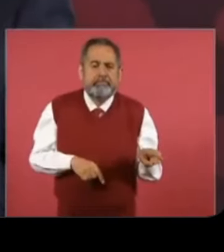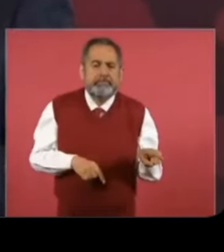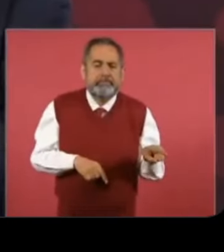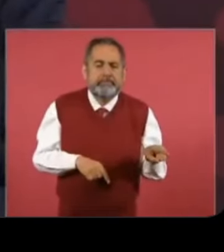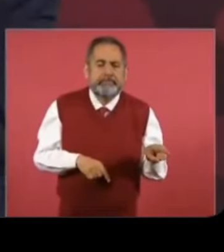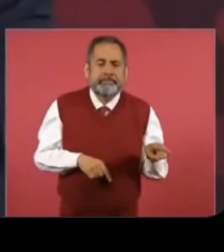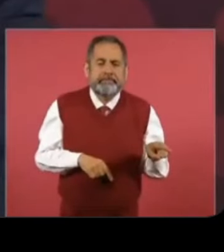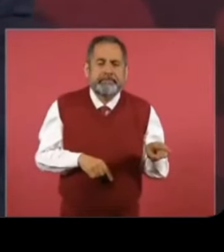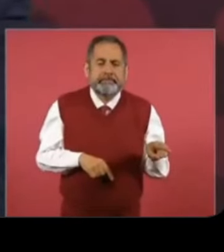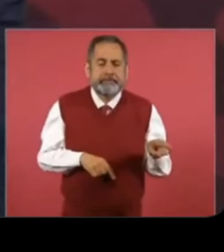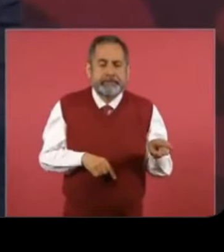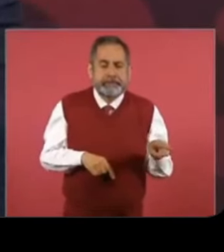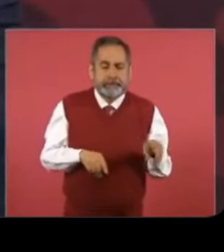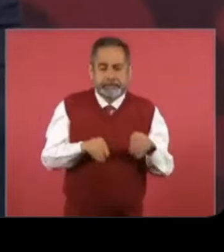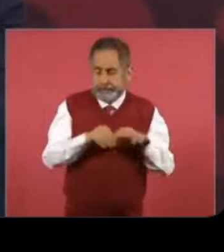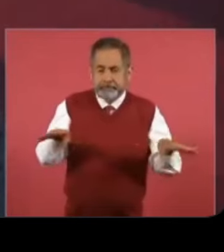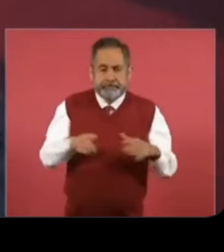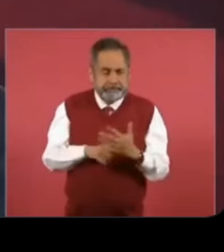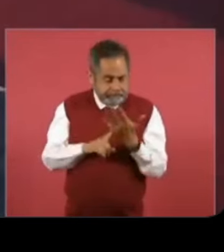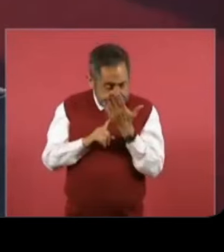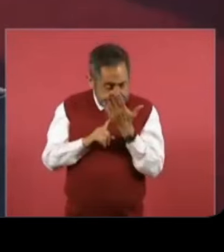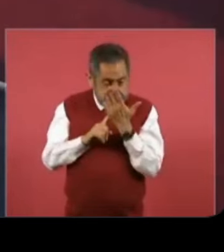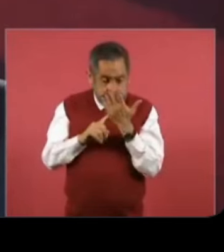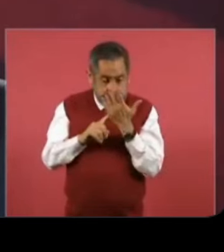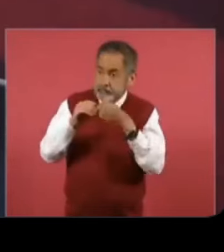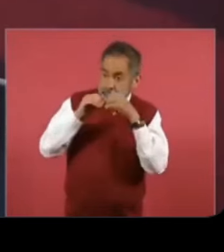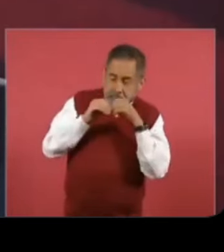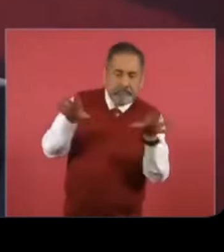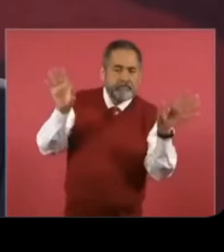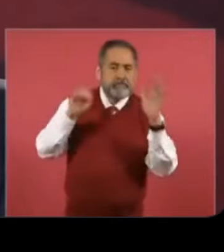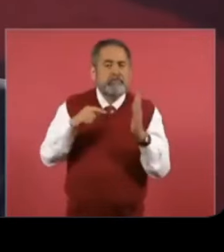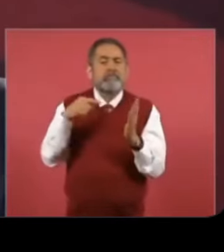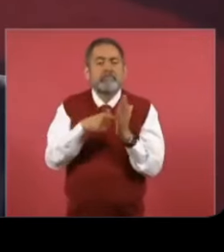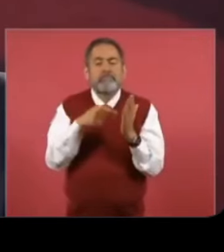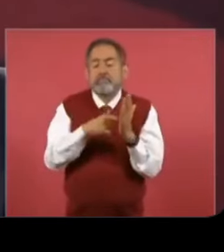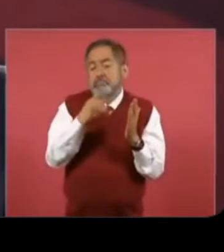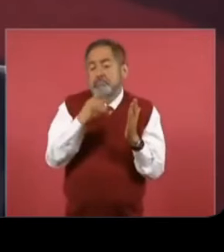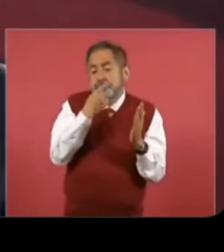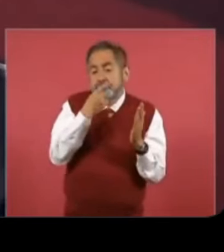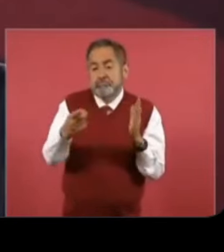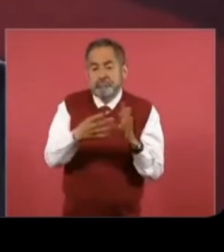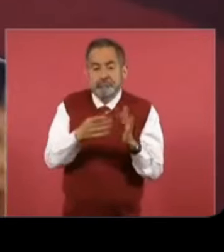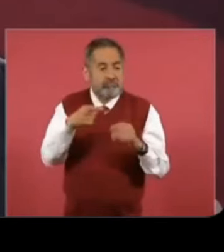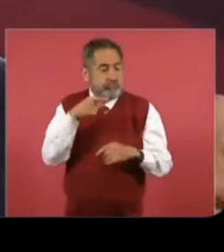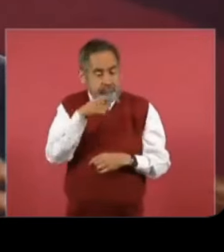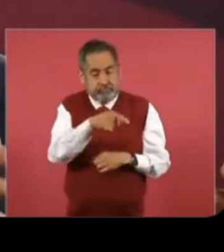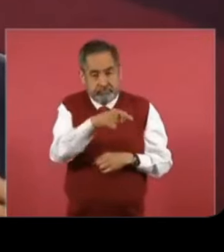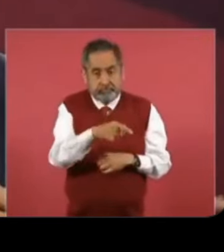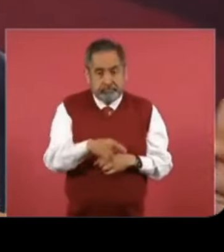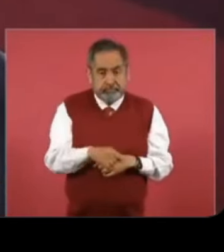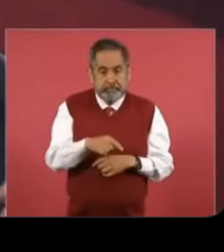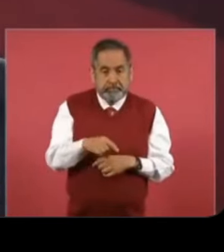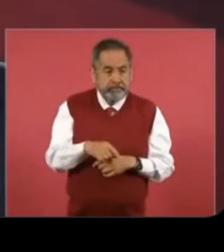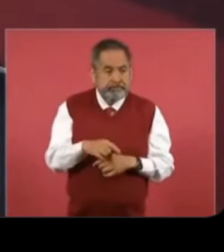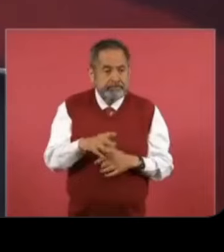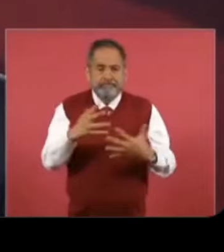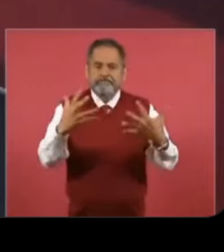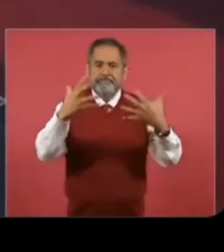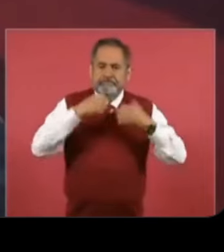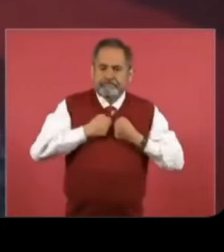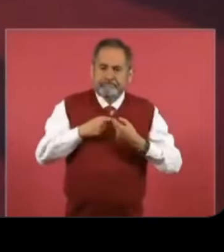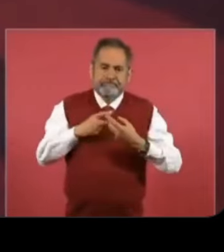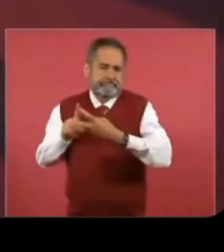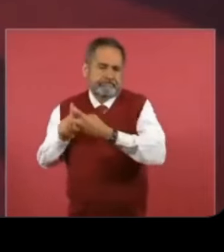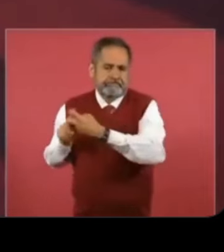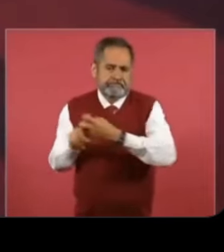a ver contenido nuevo para que estés al día de lo que está sucediendo en México con la cuarta transformación